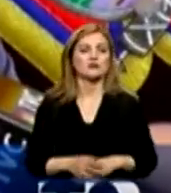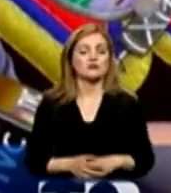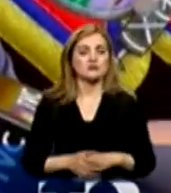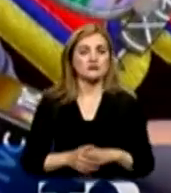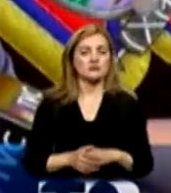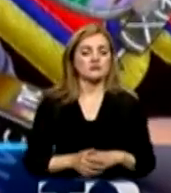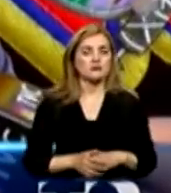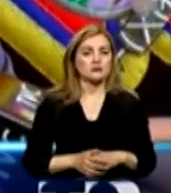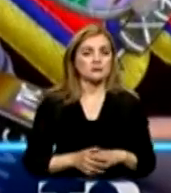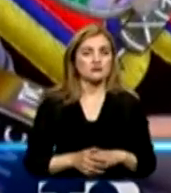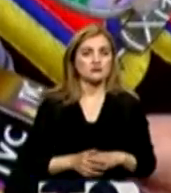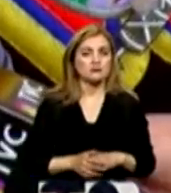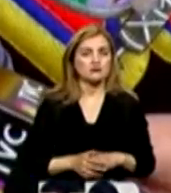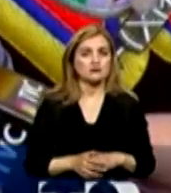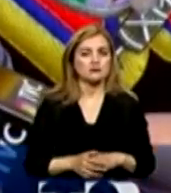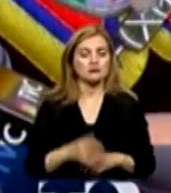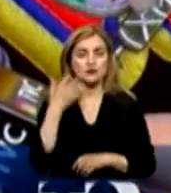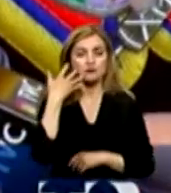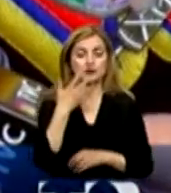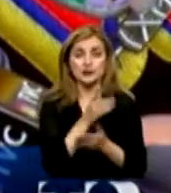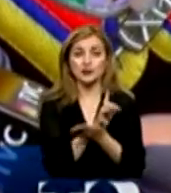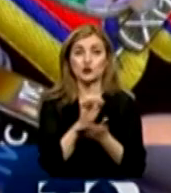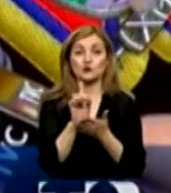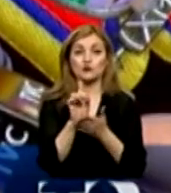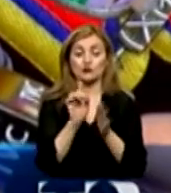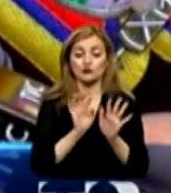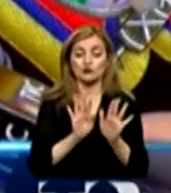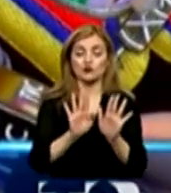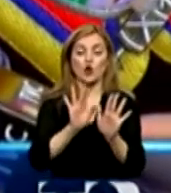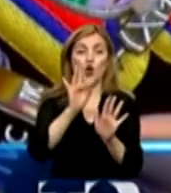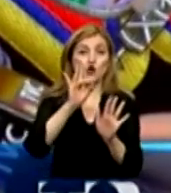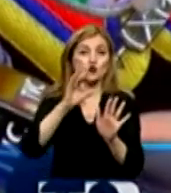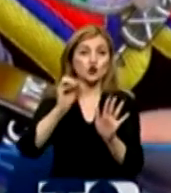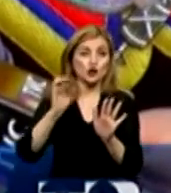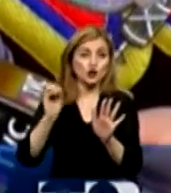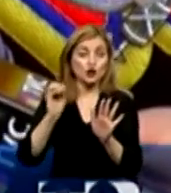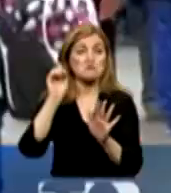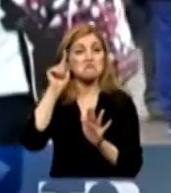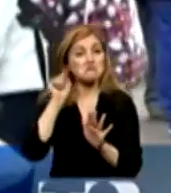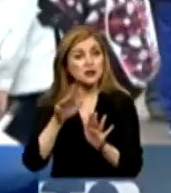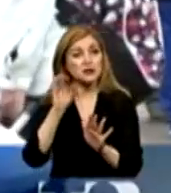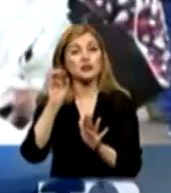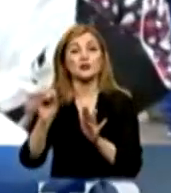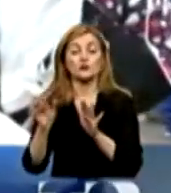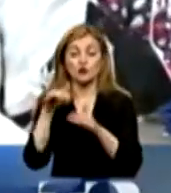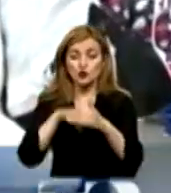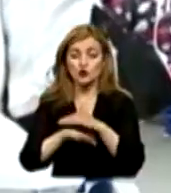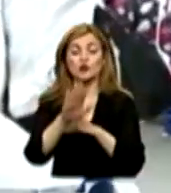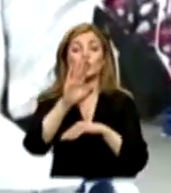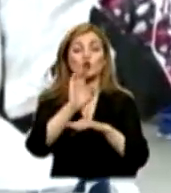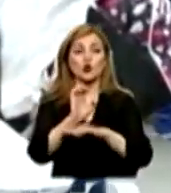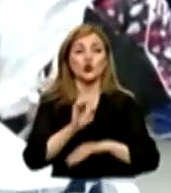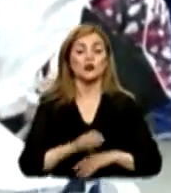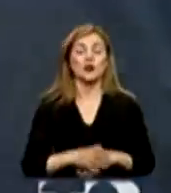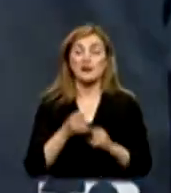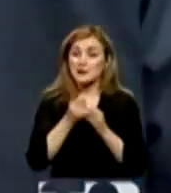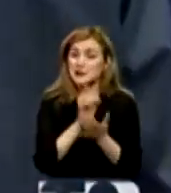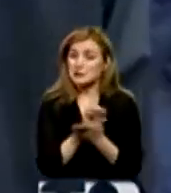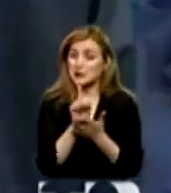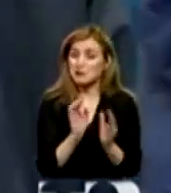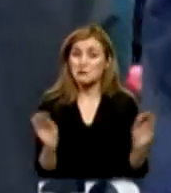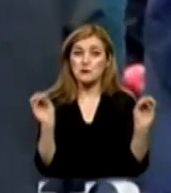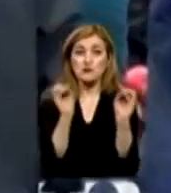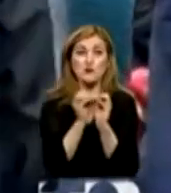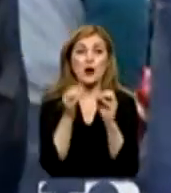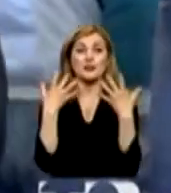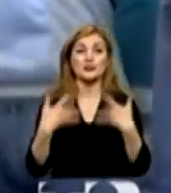migratorio entre semana está entre 800 y 1.500 personas. Pero la cifra se duplica los fines de semana,